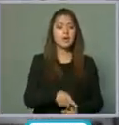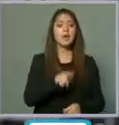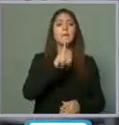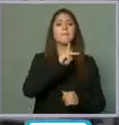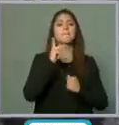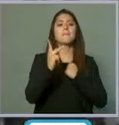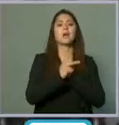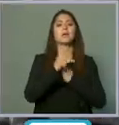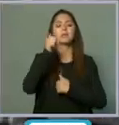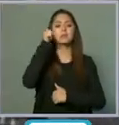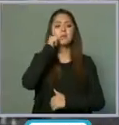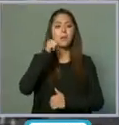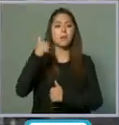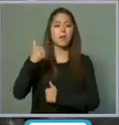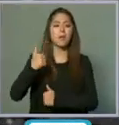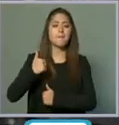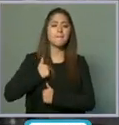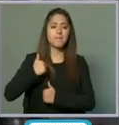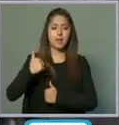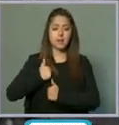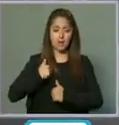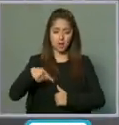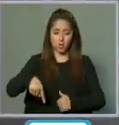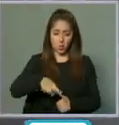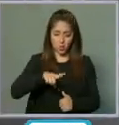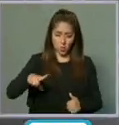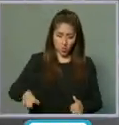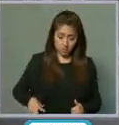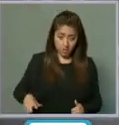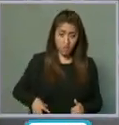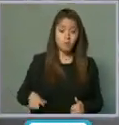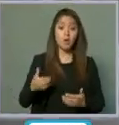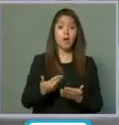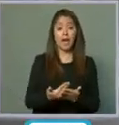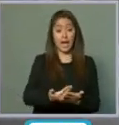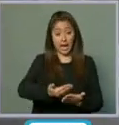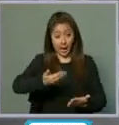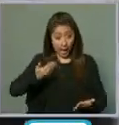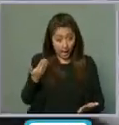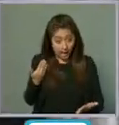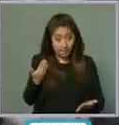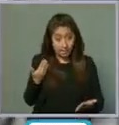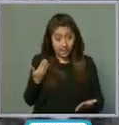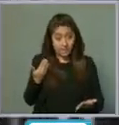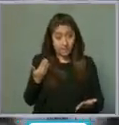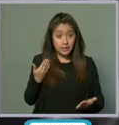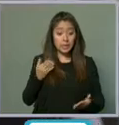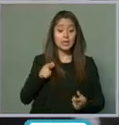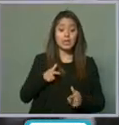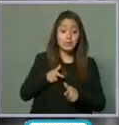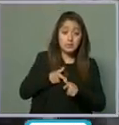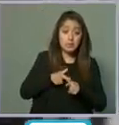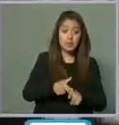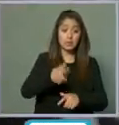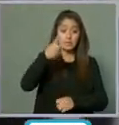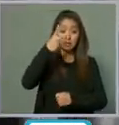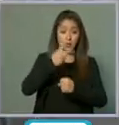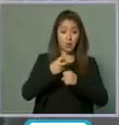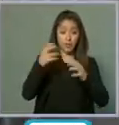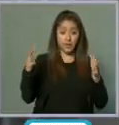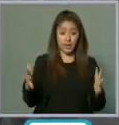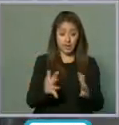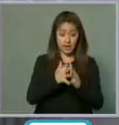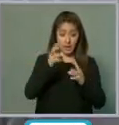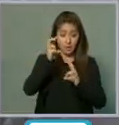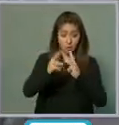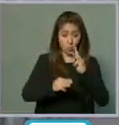militar, digamos, con un gobierno militar antes y durante la Segunda Guerra Mundial, posteriormente